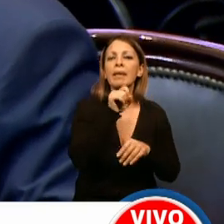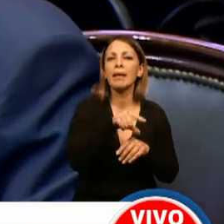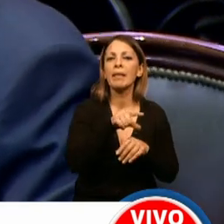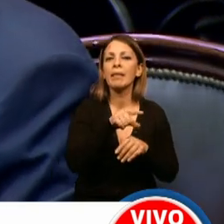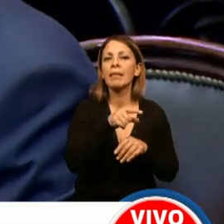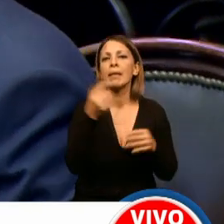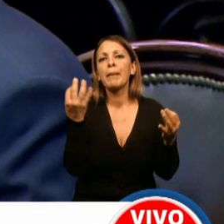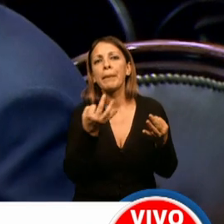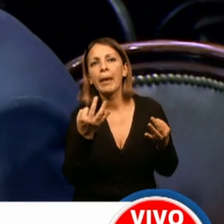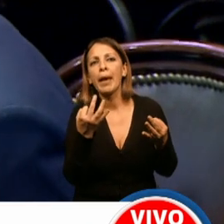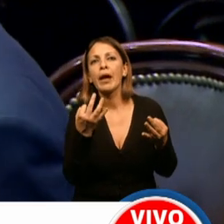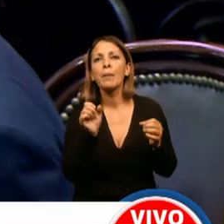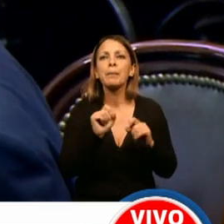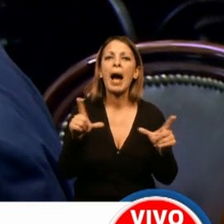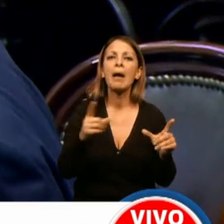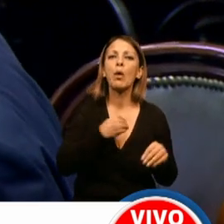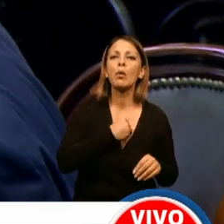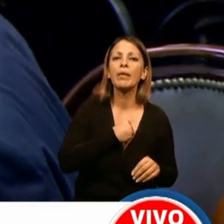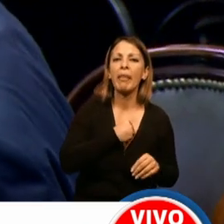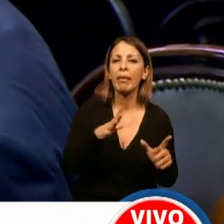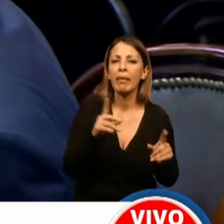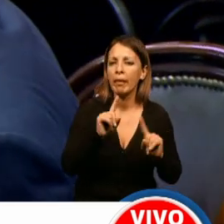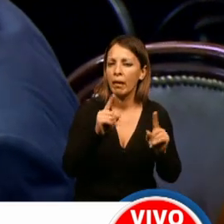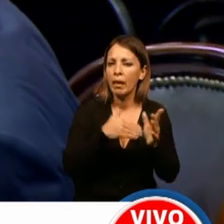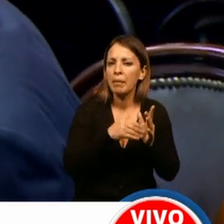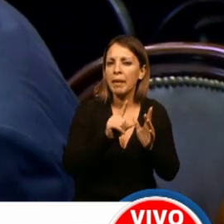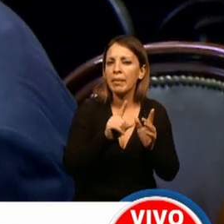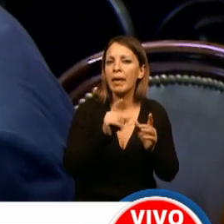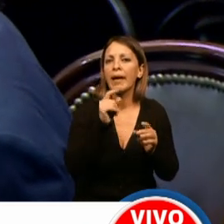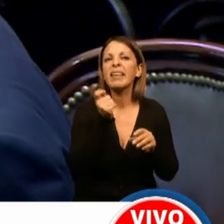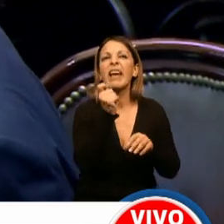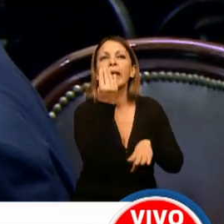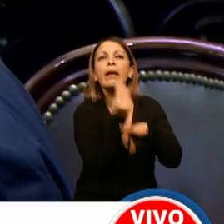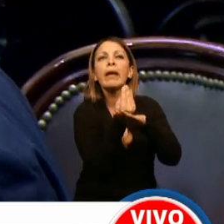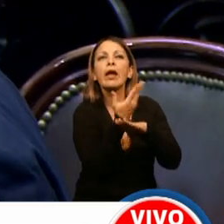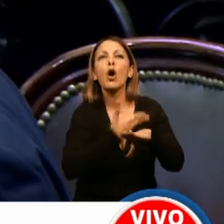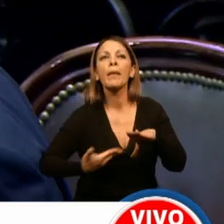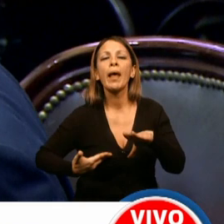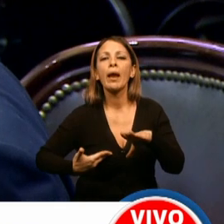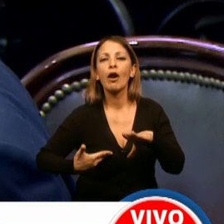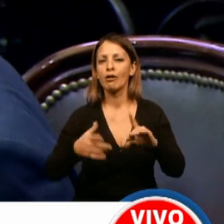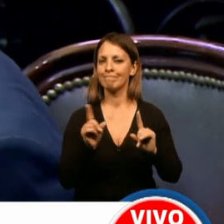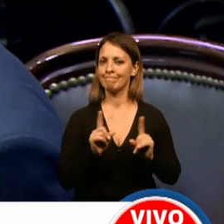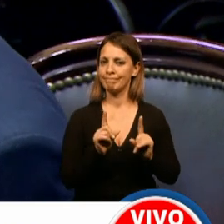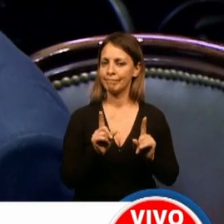o mala voluntad política de quienes gobiernen en ese momento